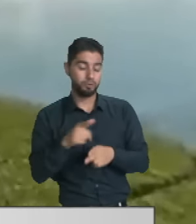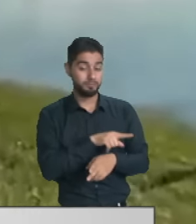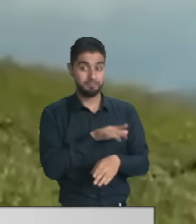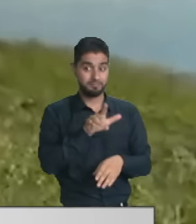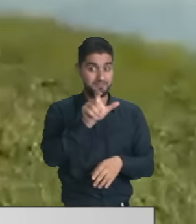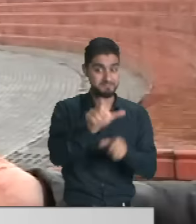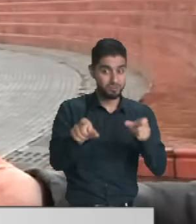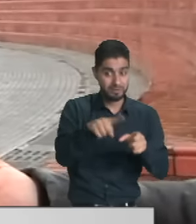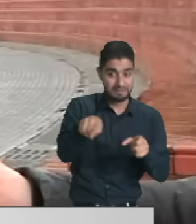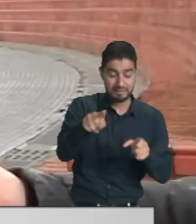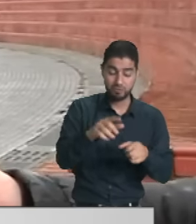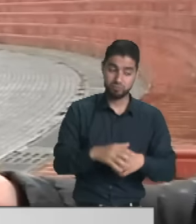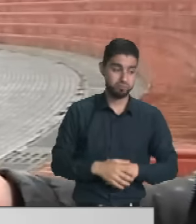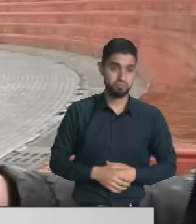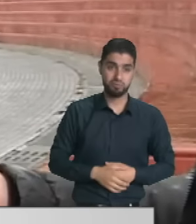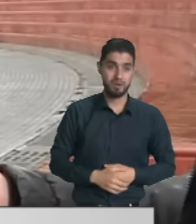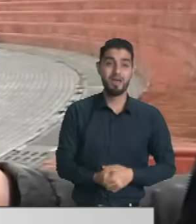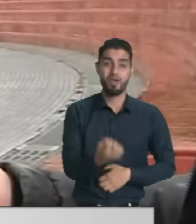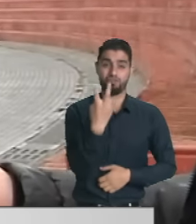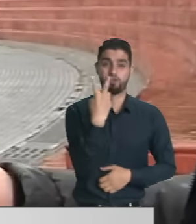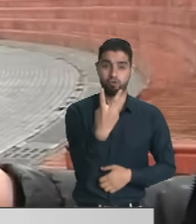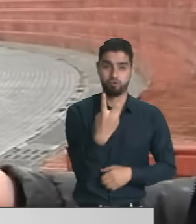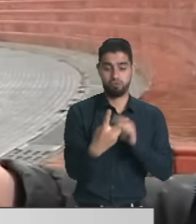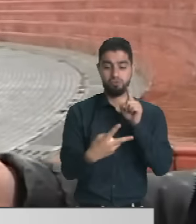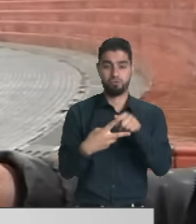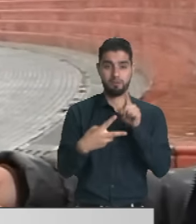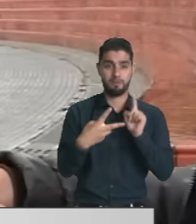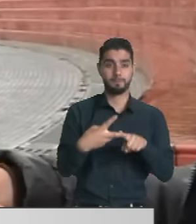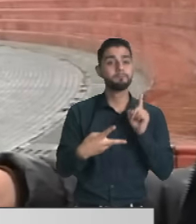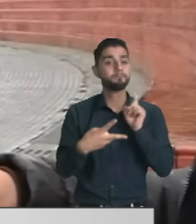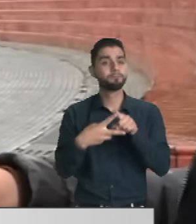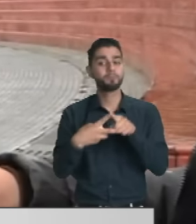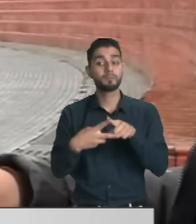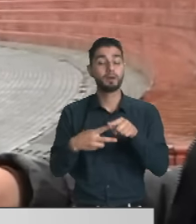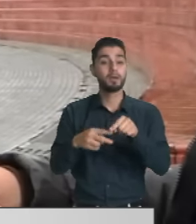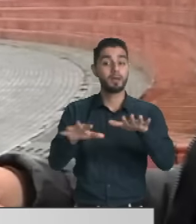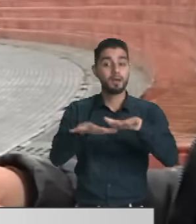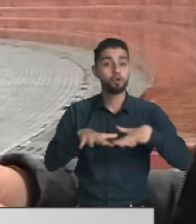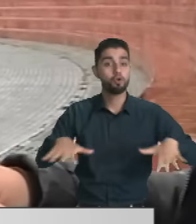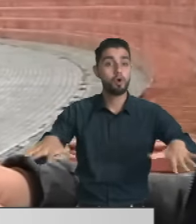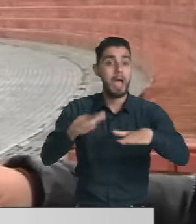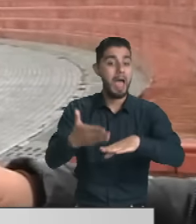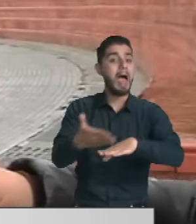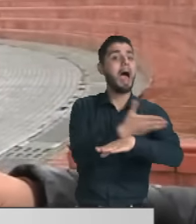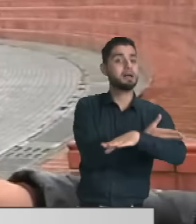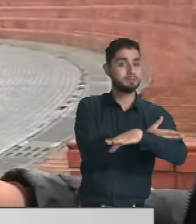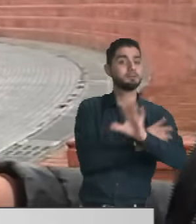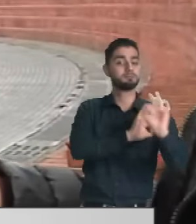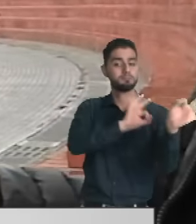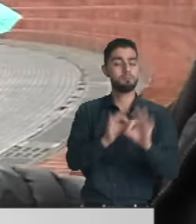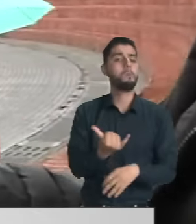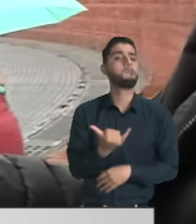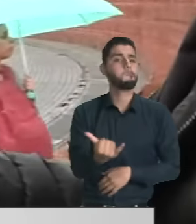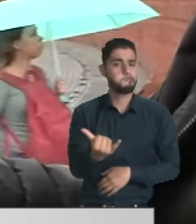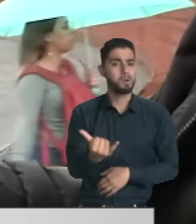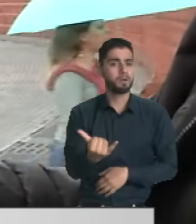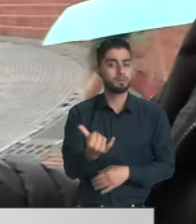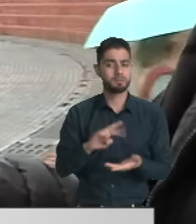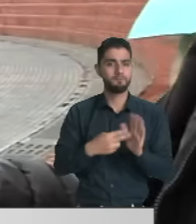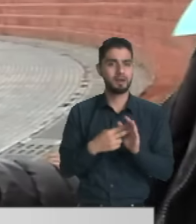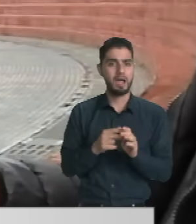flagrante por 2 hechos, especialmente primero porque es un área preparada. Cuando uno dice preparada es que ya está uno listo para